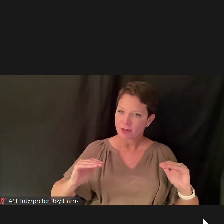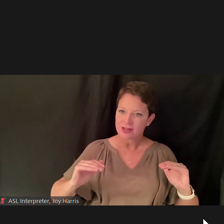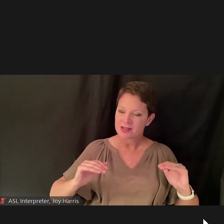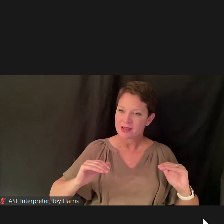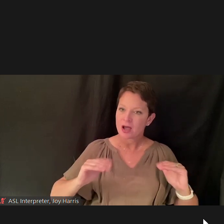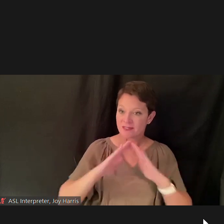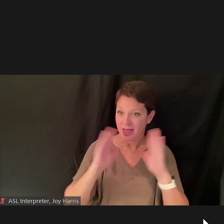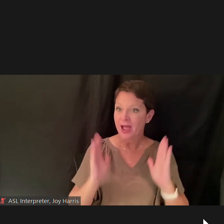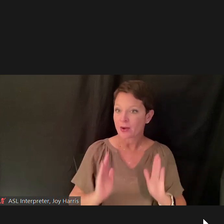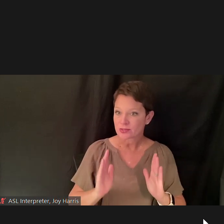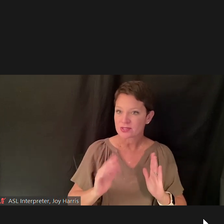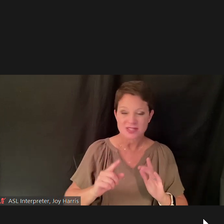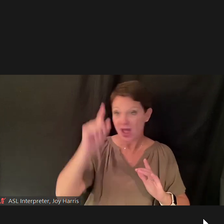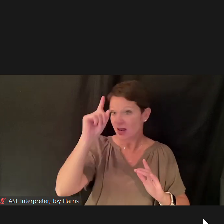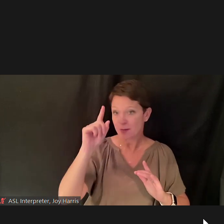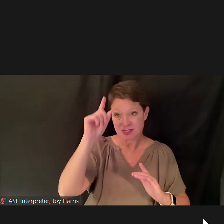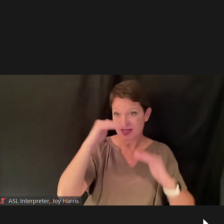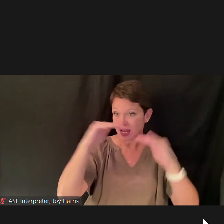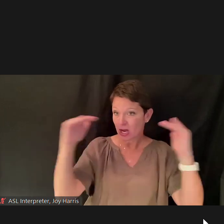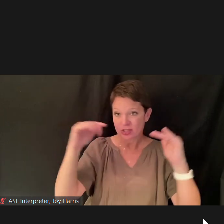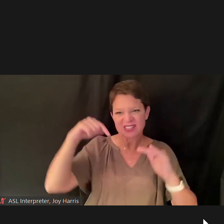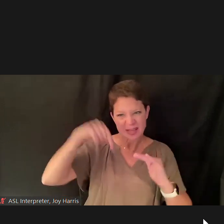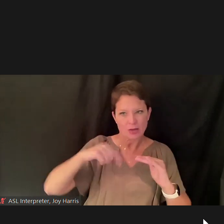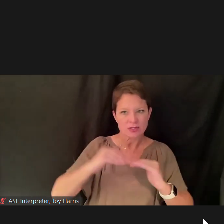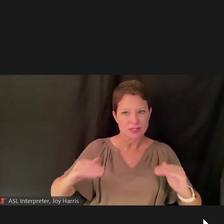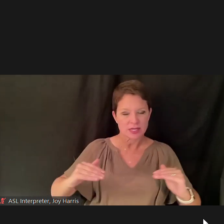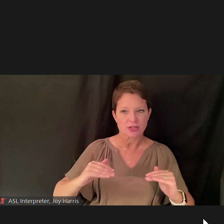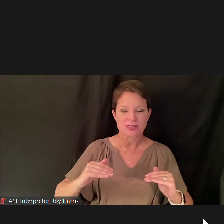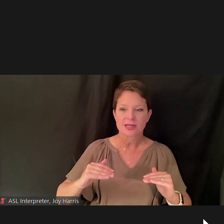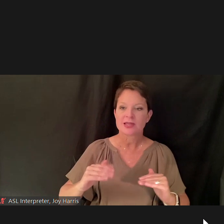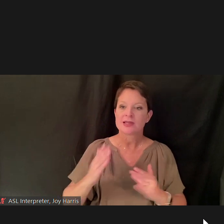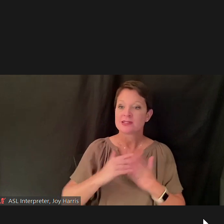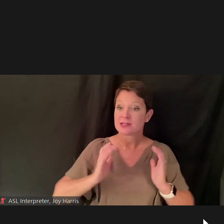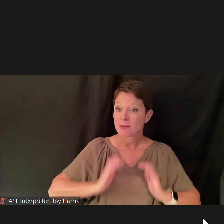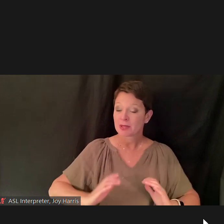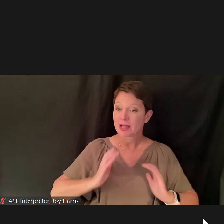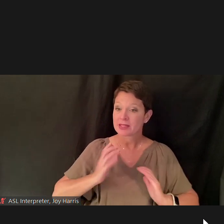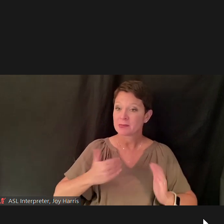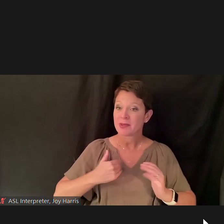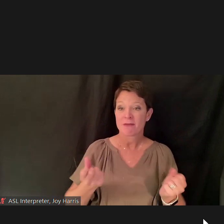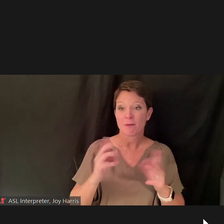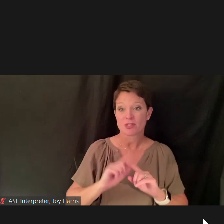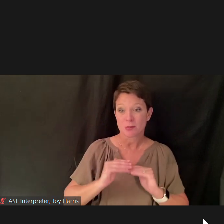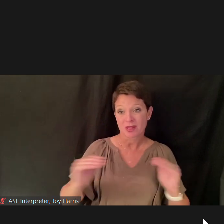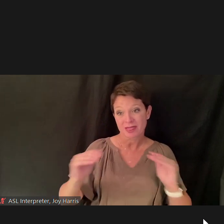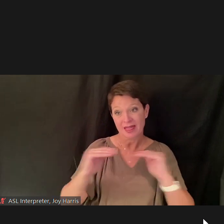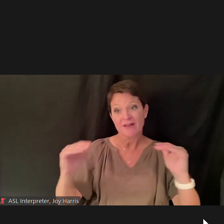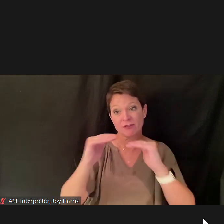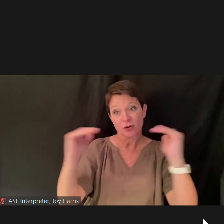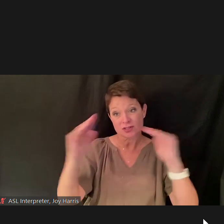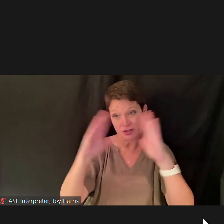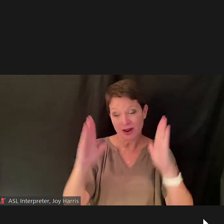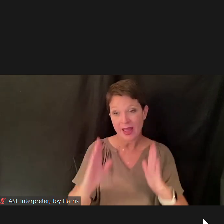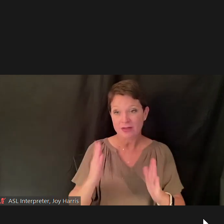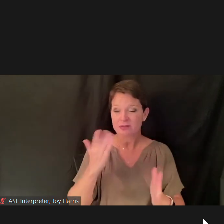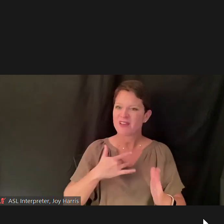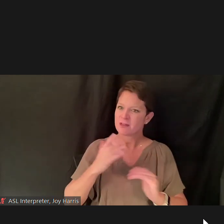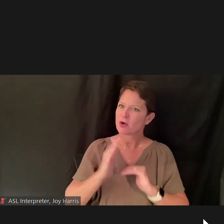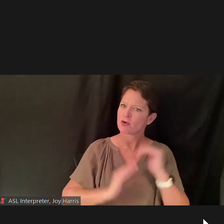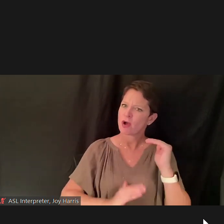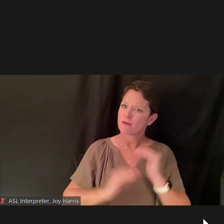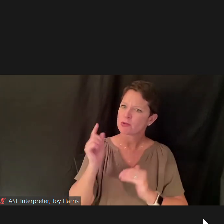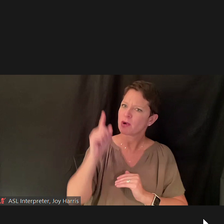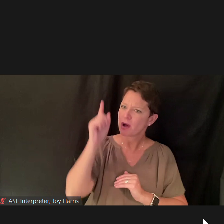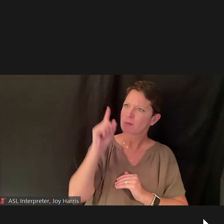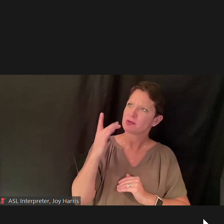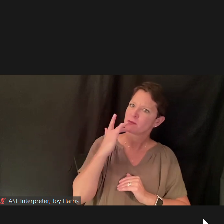a sus vecinos y miembros de la comunidad a que utilicen las zonas, las plantas bajas de